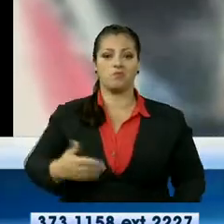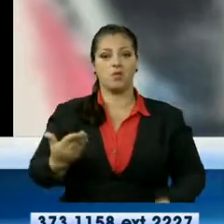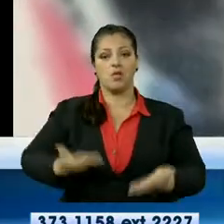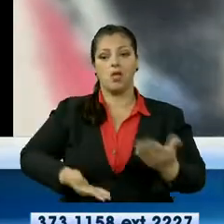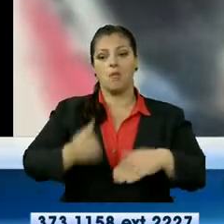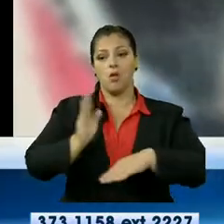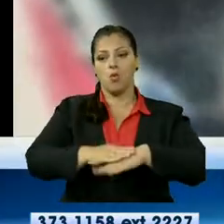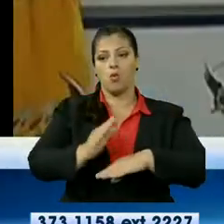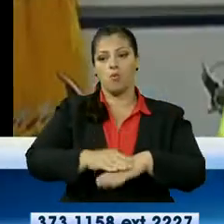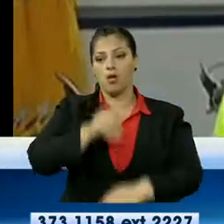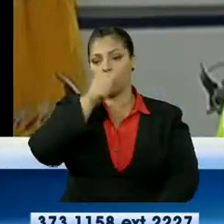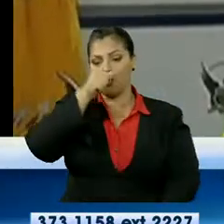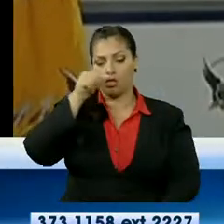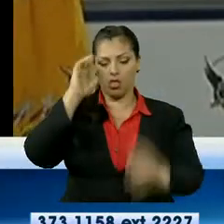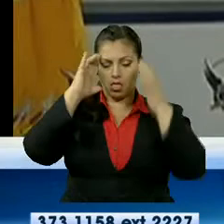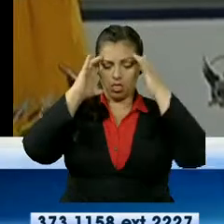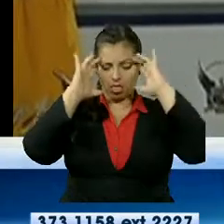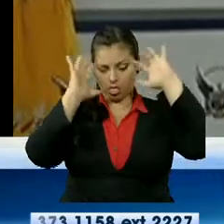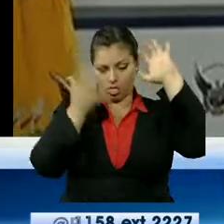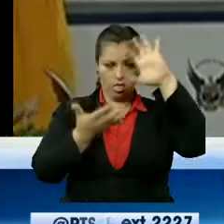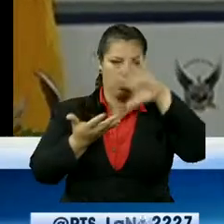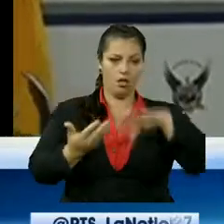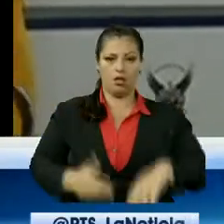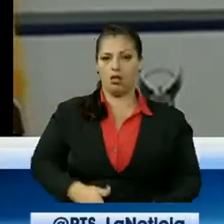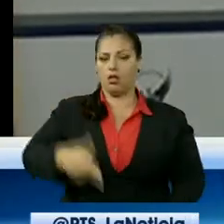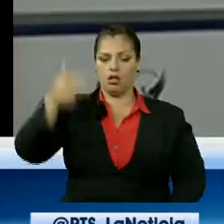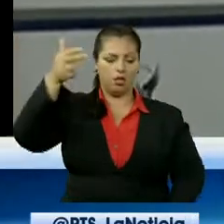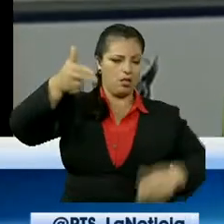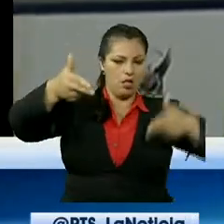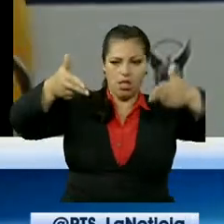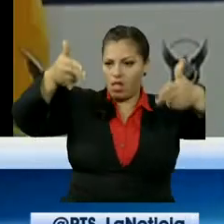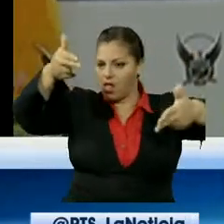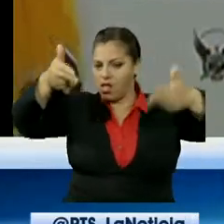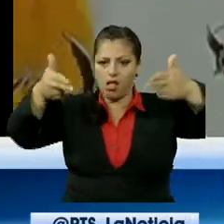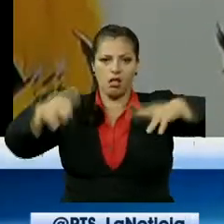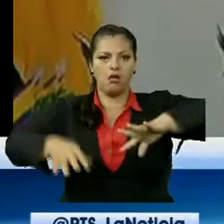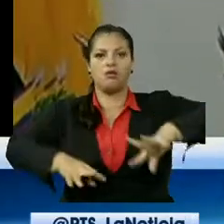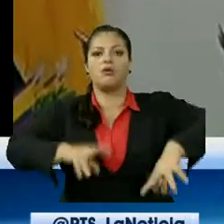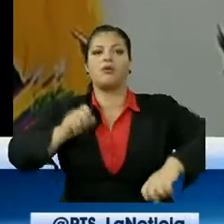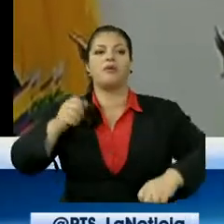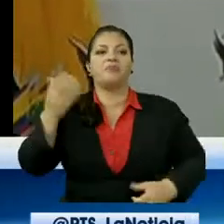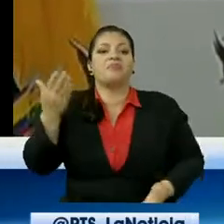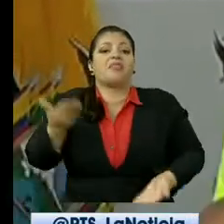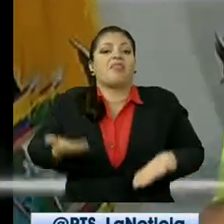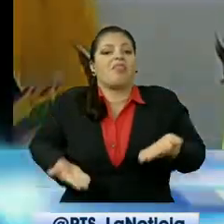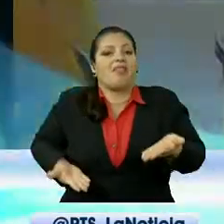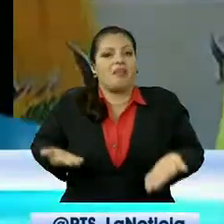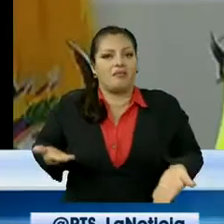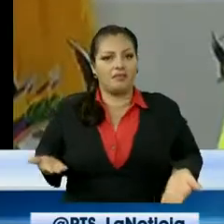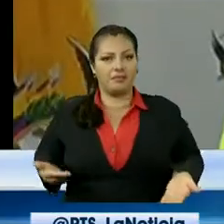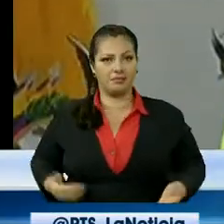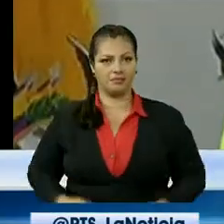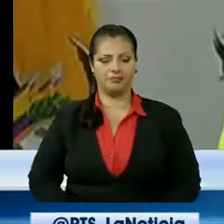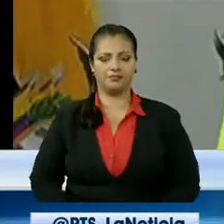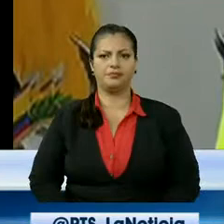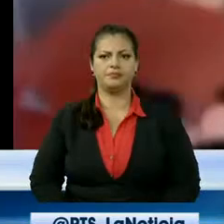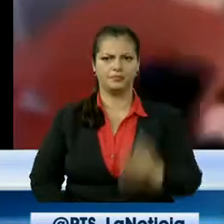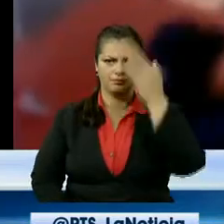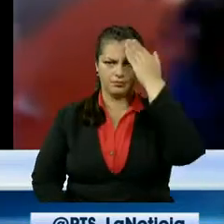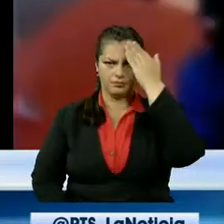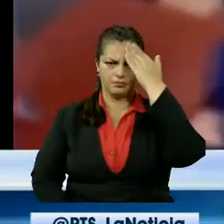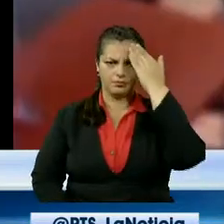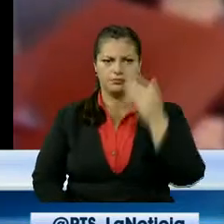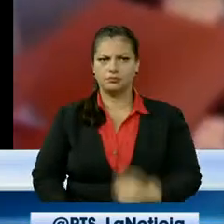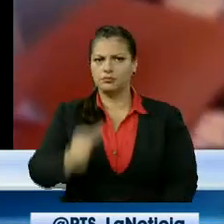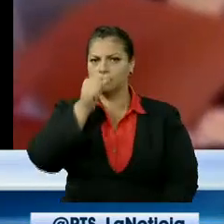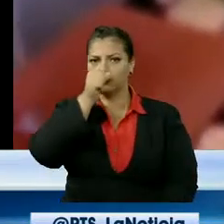alguna sustancia. Efectivamente puede ser uno de los motivos de esto, porque ciertas drogas son estimulantes, ¿no?